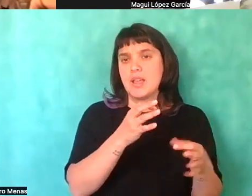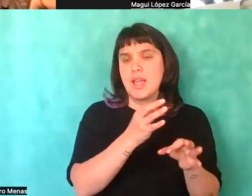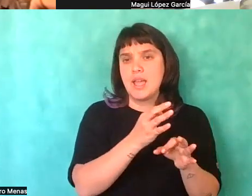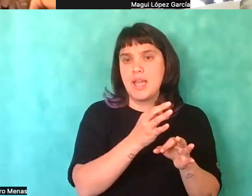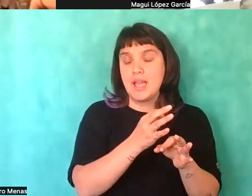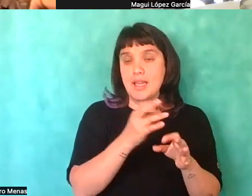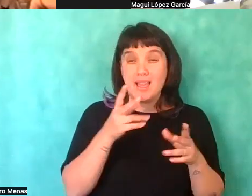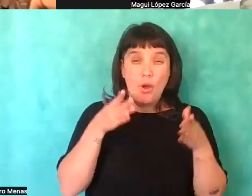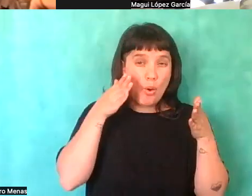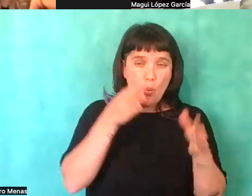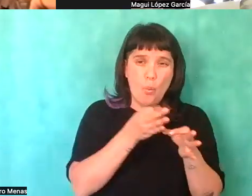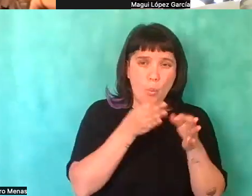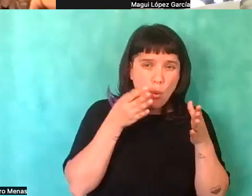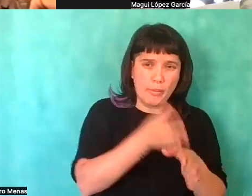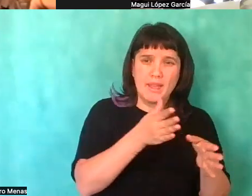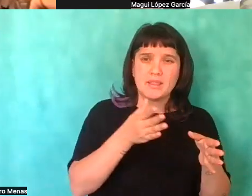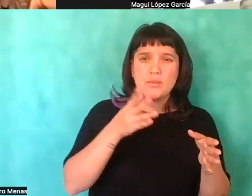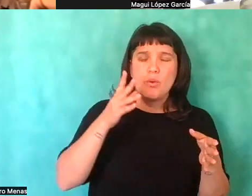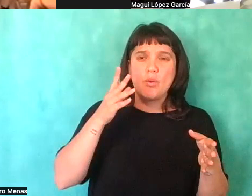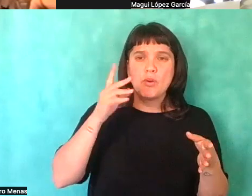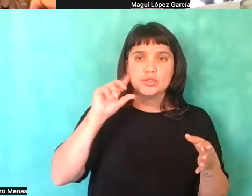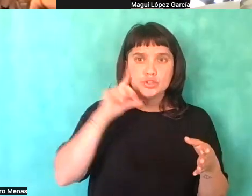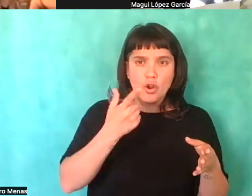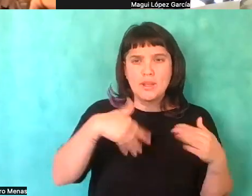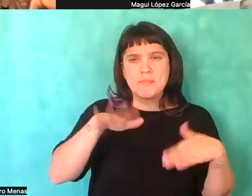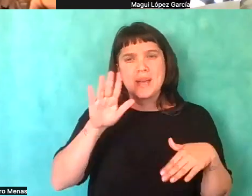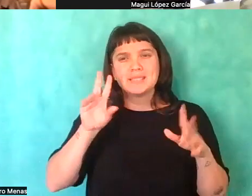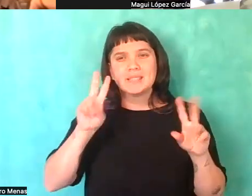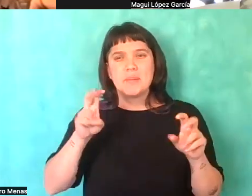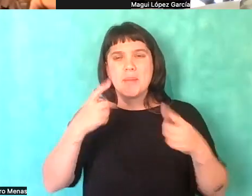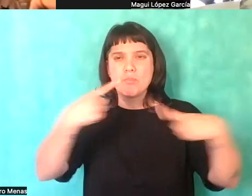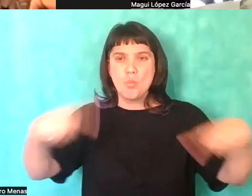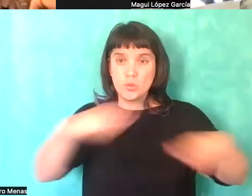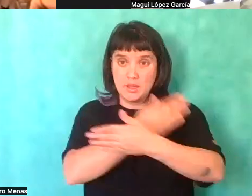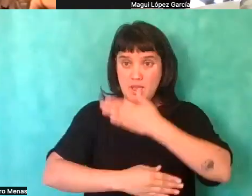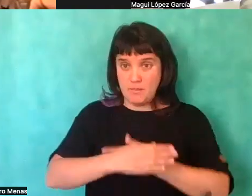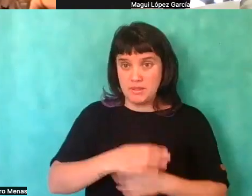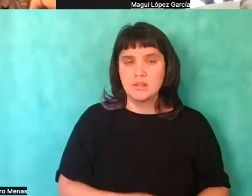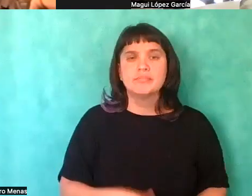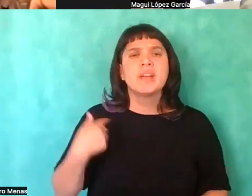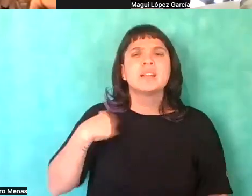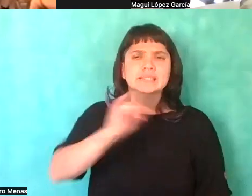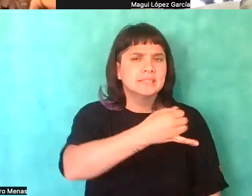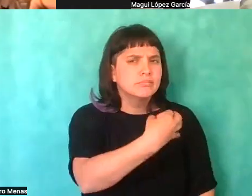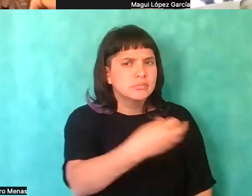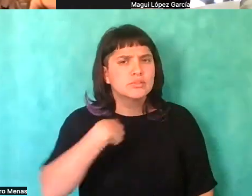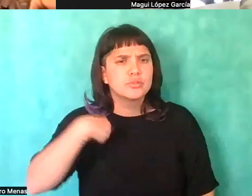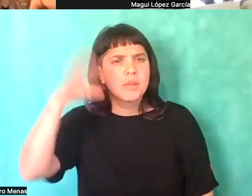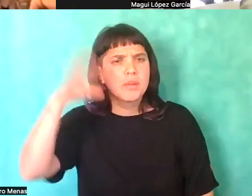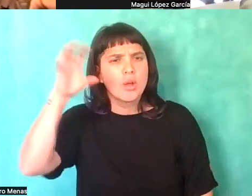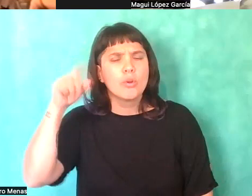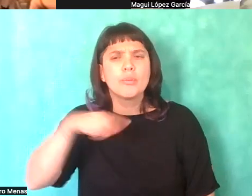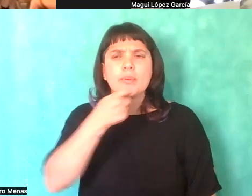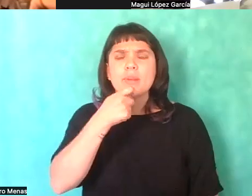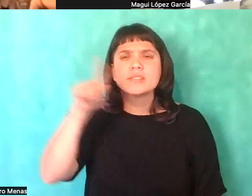bueno, hay distintos tipos de discapacidad. Eso quiero decir, porque eso yo me acuerdo una vez haciendo un trabajo de campo, allá en la zona de Núñez, me parece,